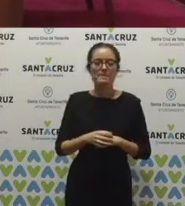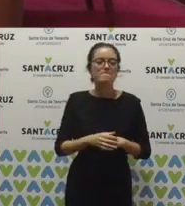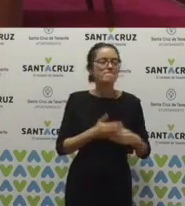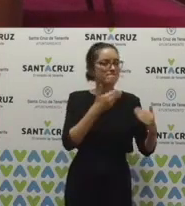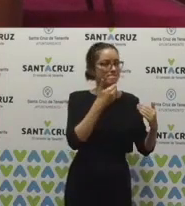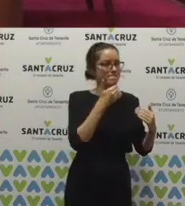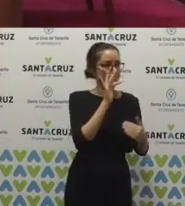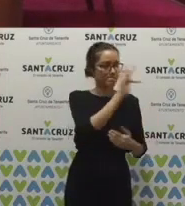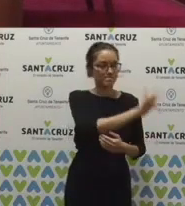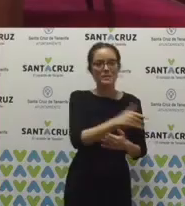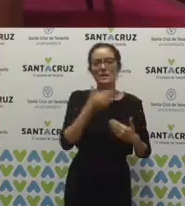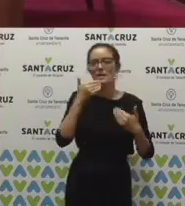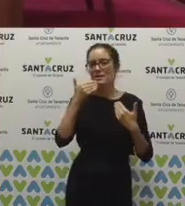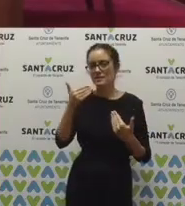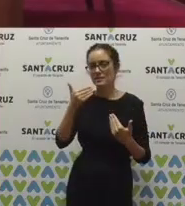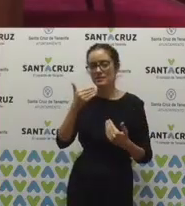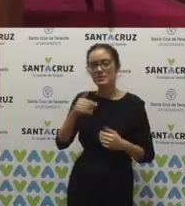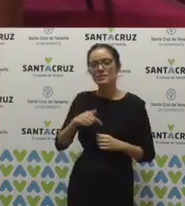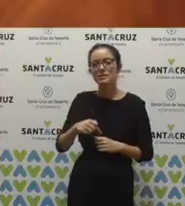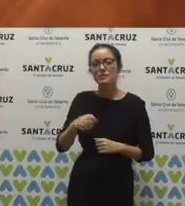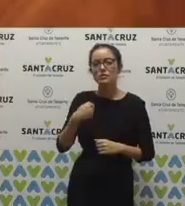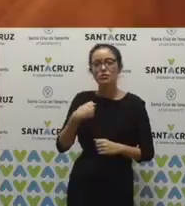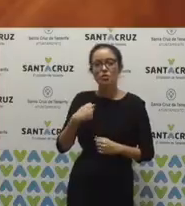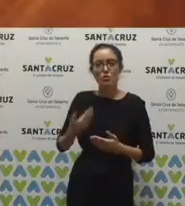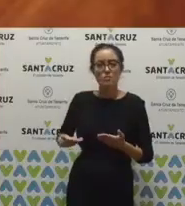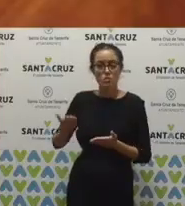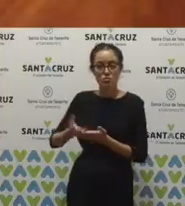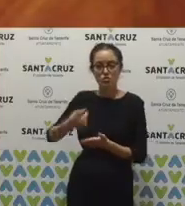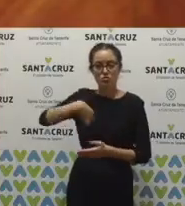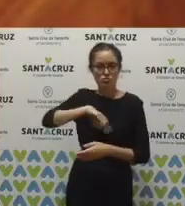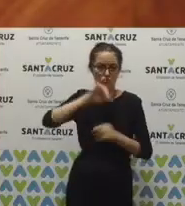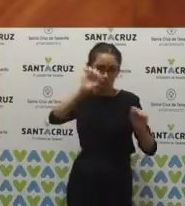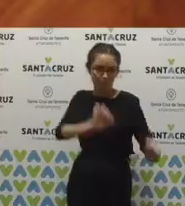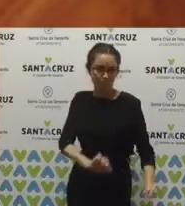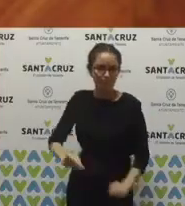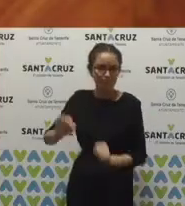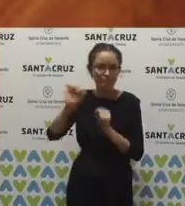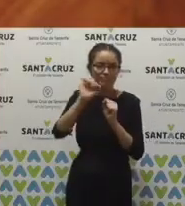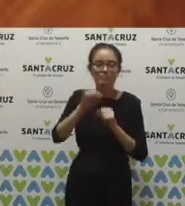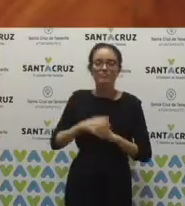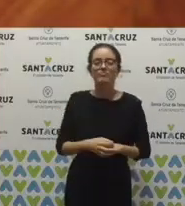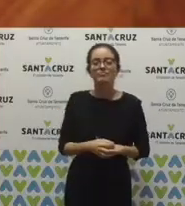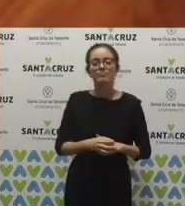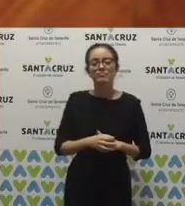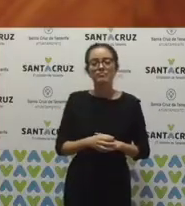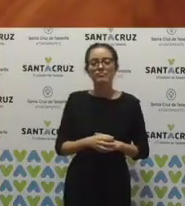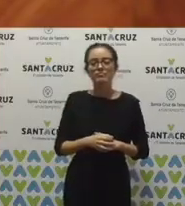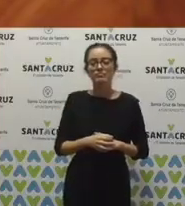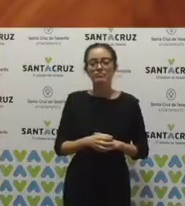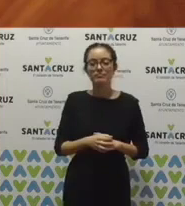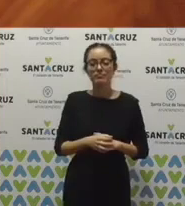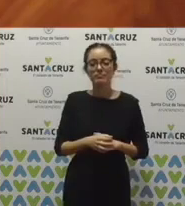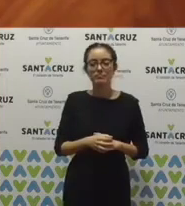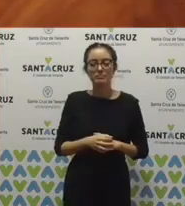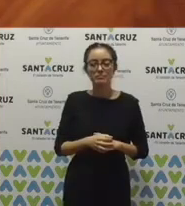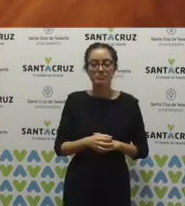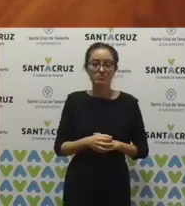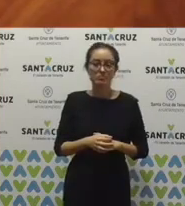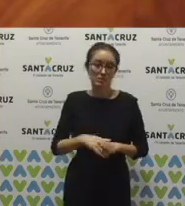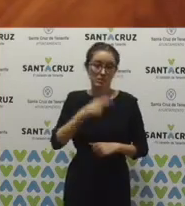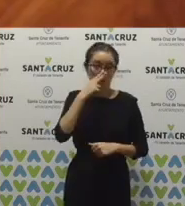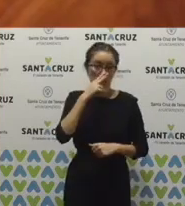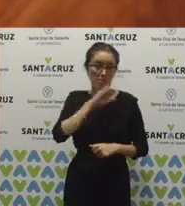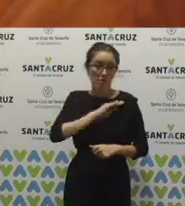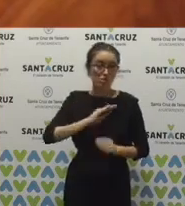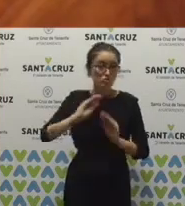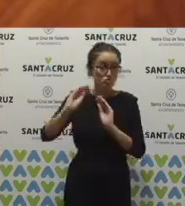voy a hacer una defensa lógicamente de la emoción que traemos no obstante porque porque puede ser interés de todos en concreto suyo